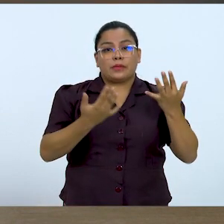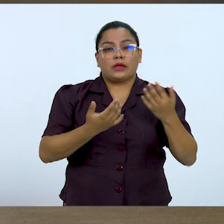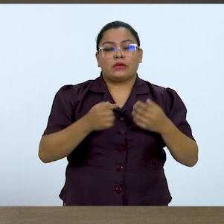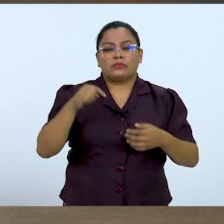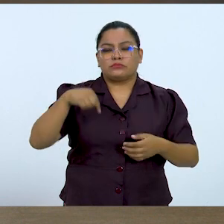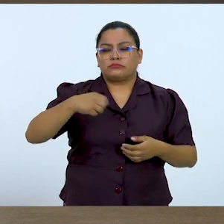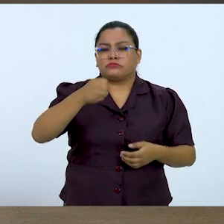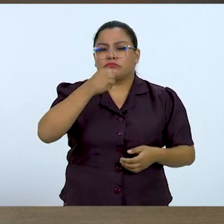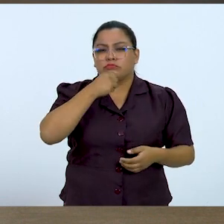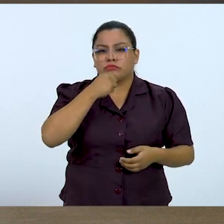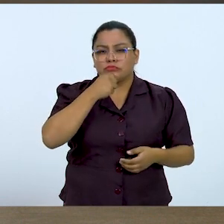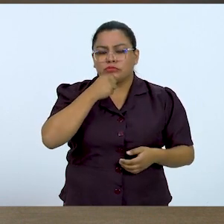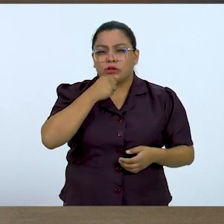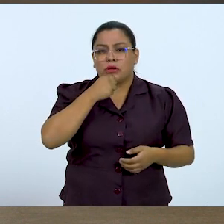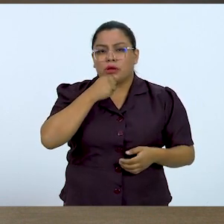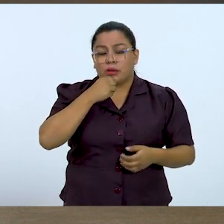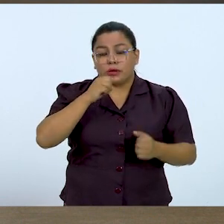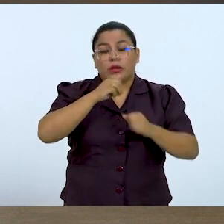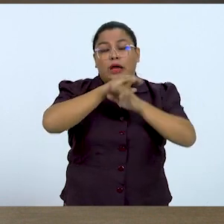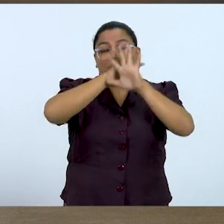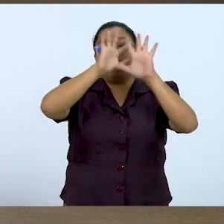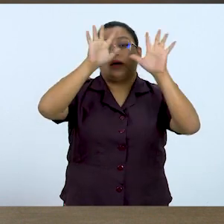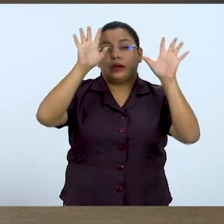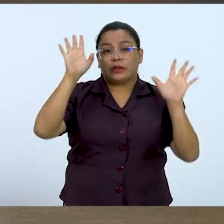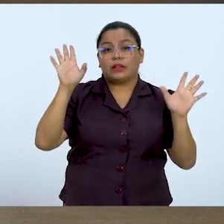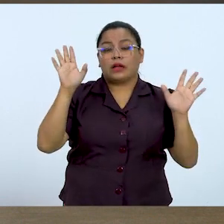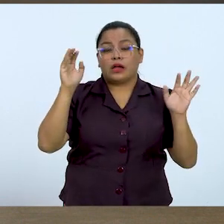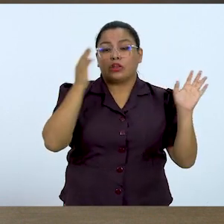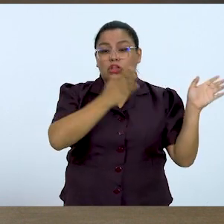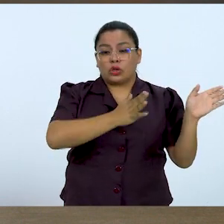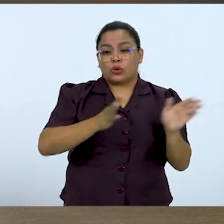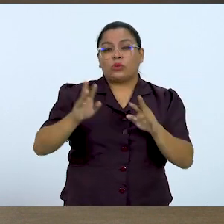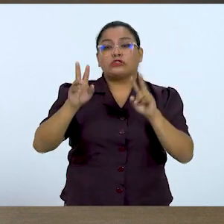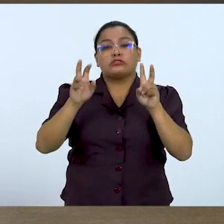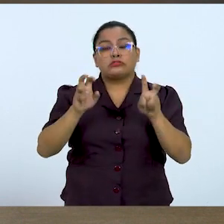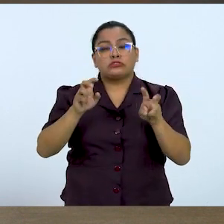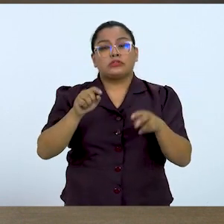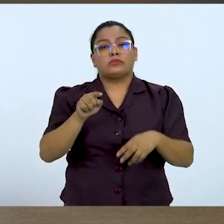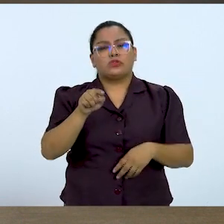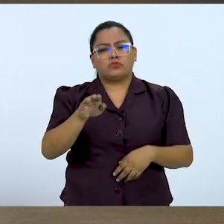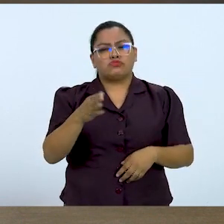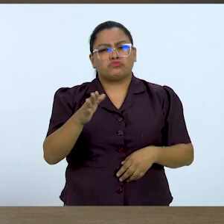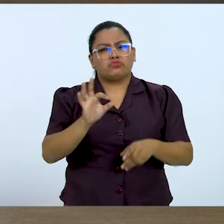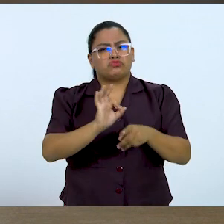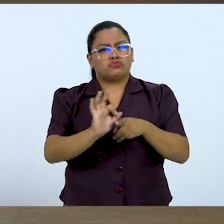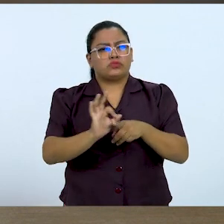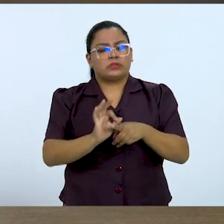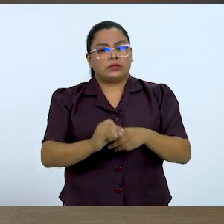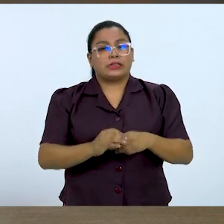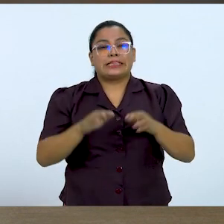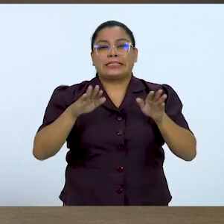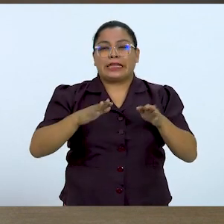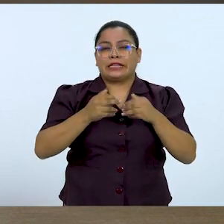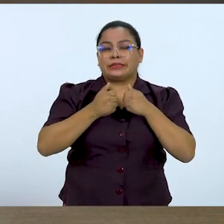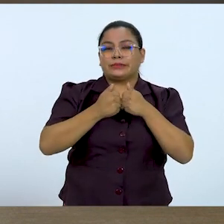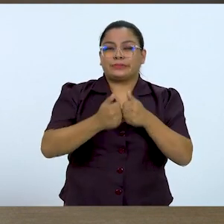Esperamos que esta información te permita tener un panorama general de la secuencia de contenidos y que te sea de utilidad.